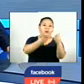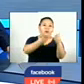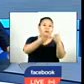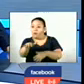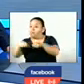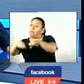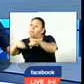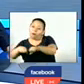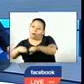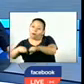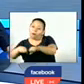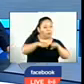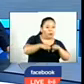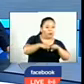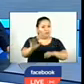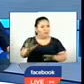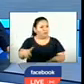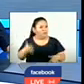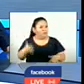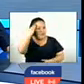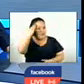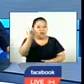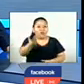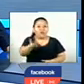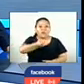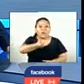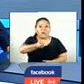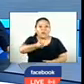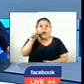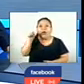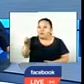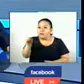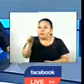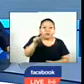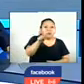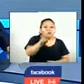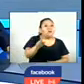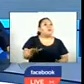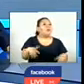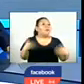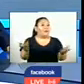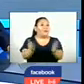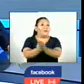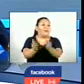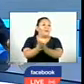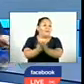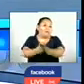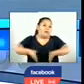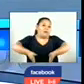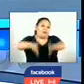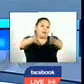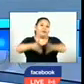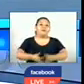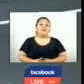diversos puntos del país. Conozcamos más en el siguiente informe en el que recopilamos algunas de las situaciones que se dieron en carretera.